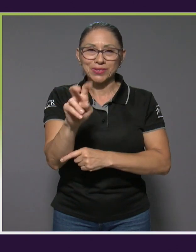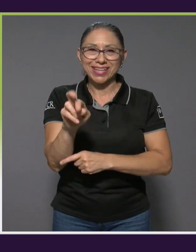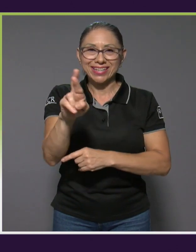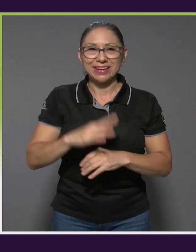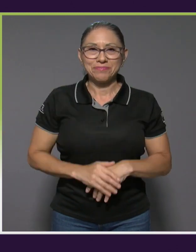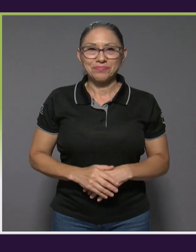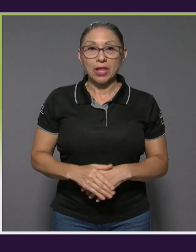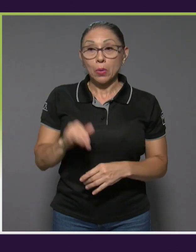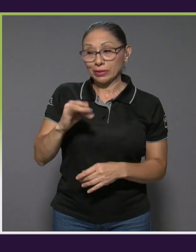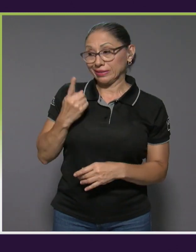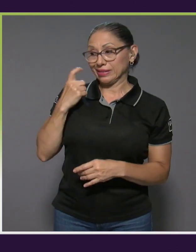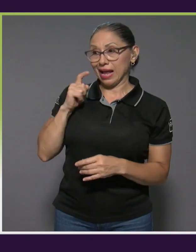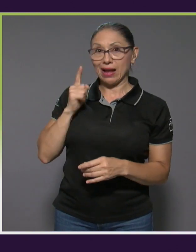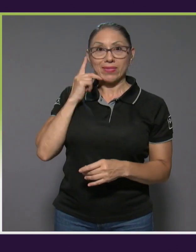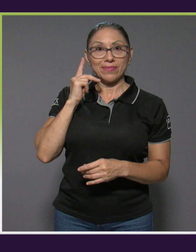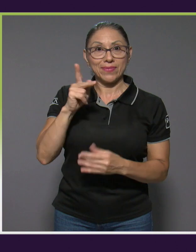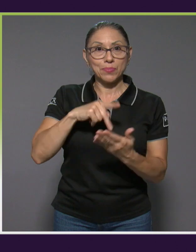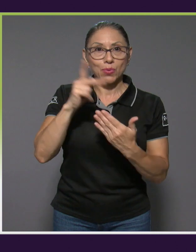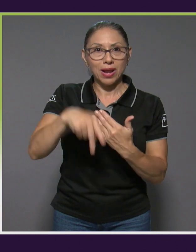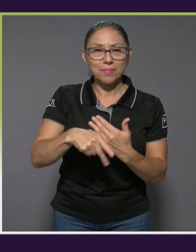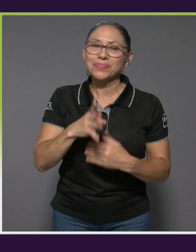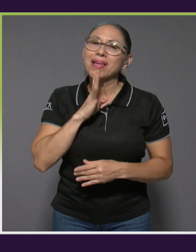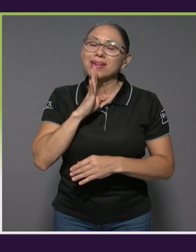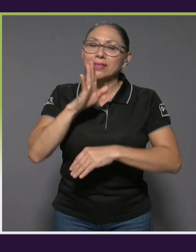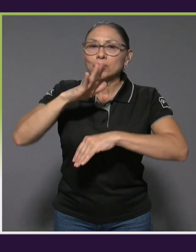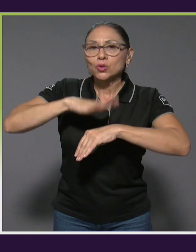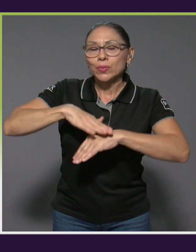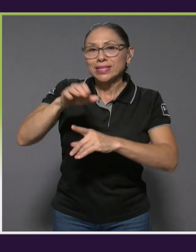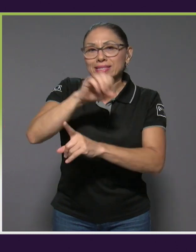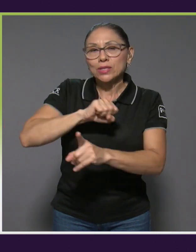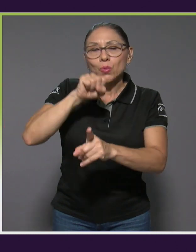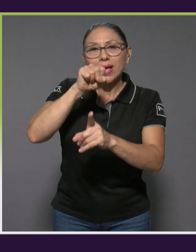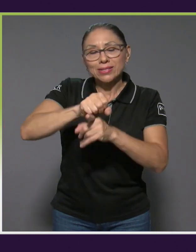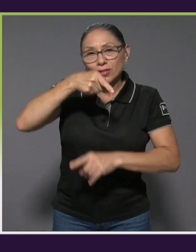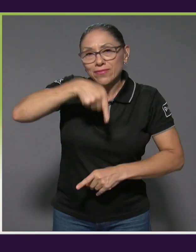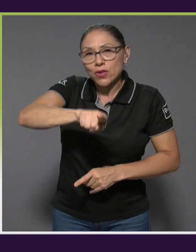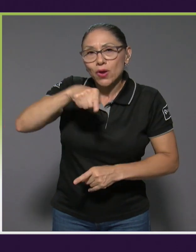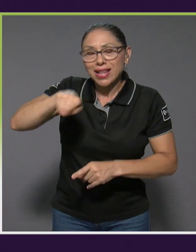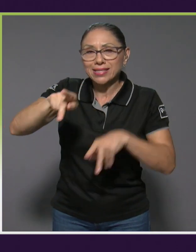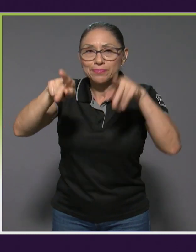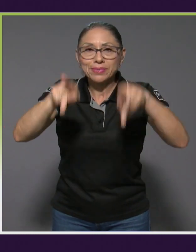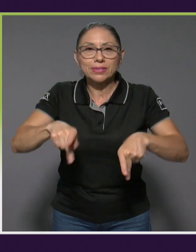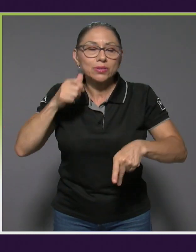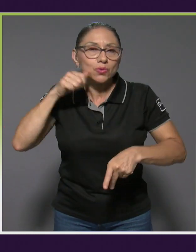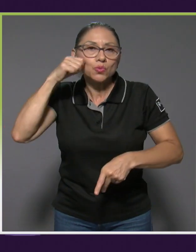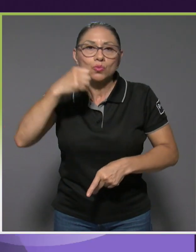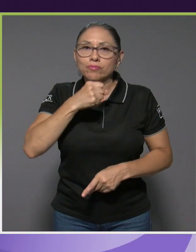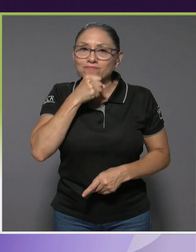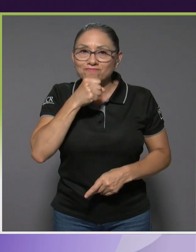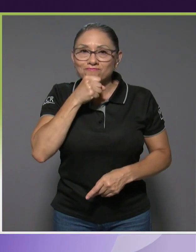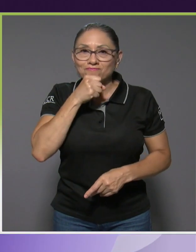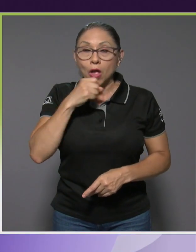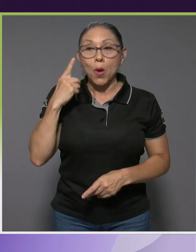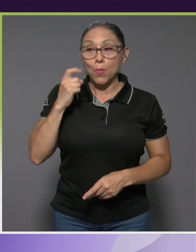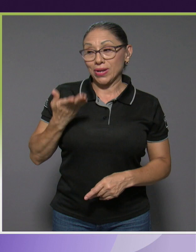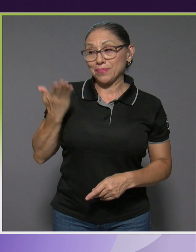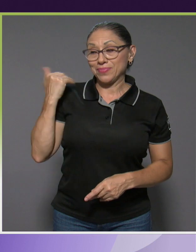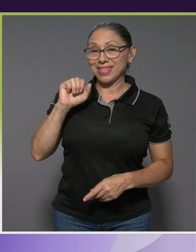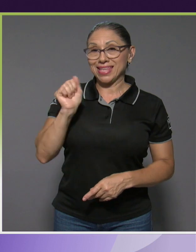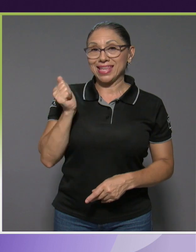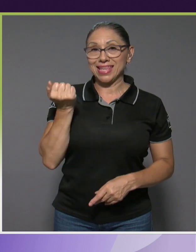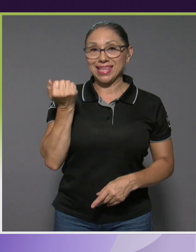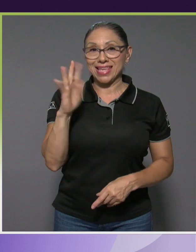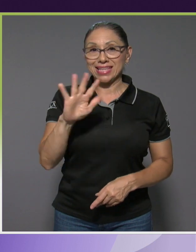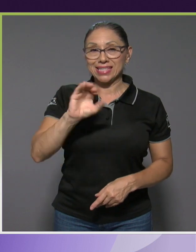bueno, si se acaba de unir a esta transmisión, le cuento que estamos hablando sobre situaciones de violencia hacia la persona adulta mayor, porque el 15 de junio fue el Día